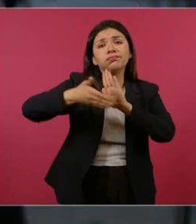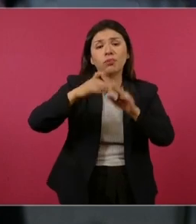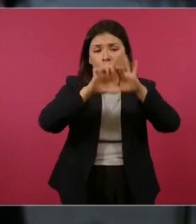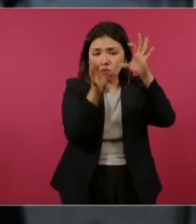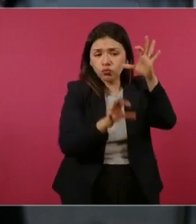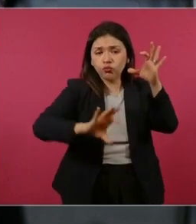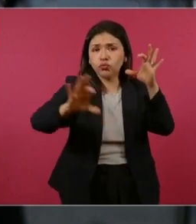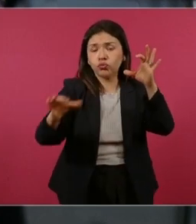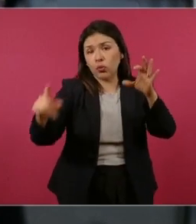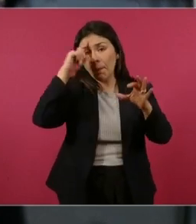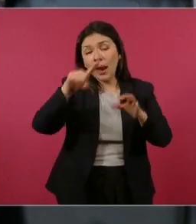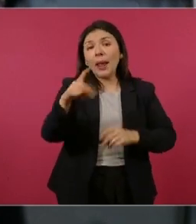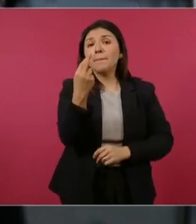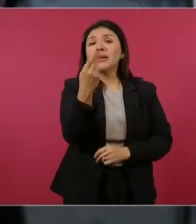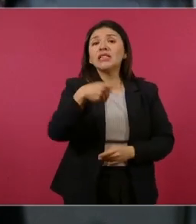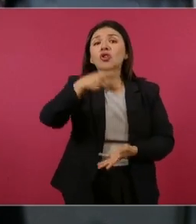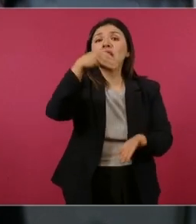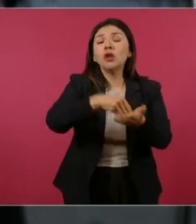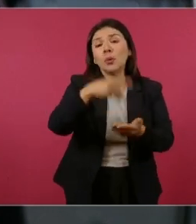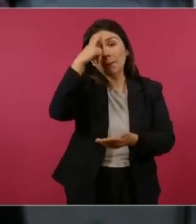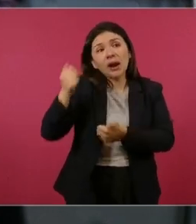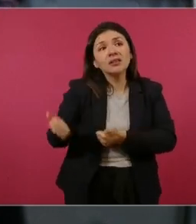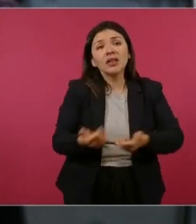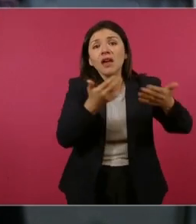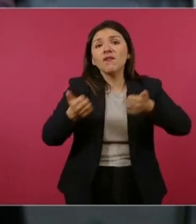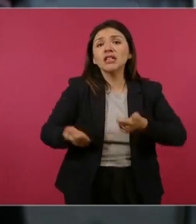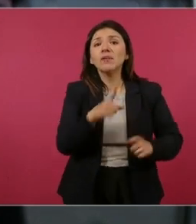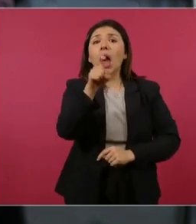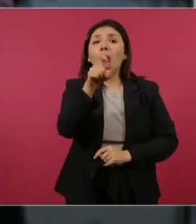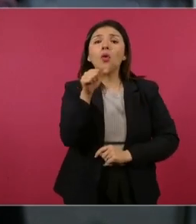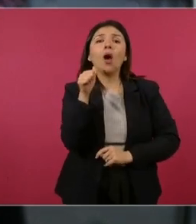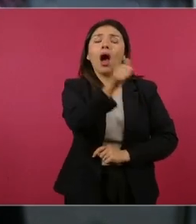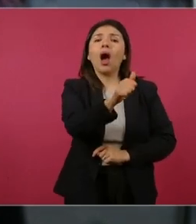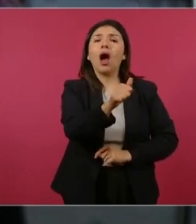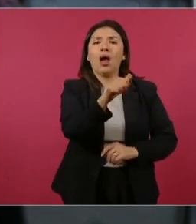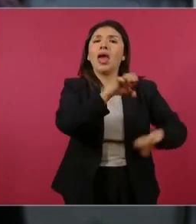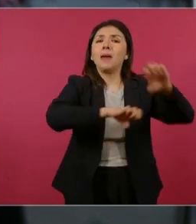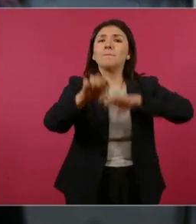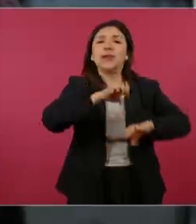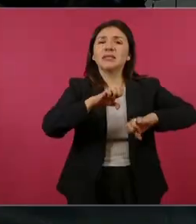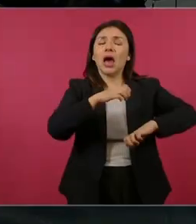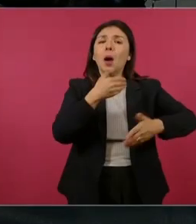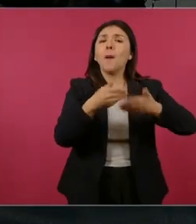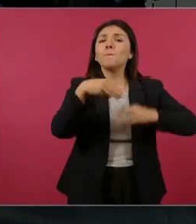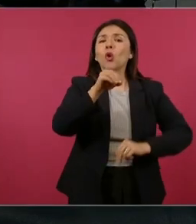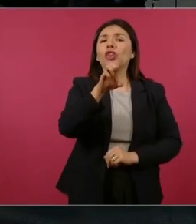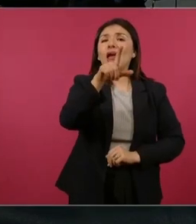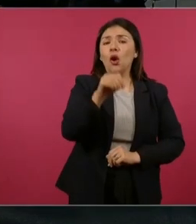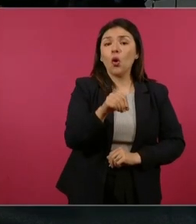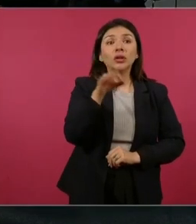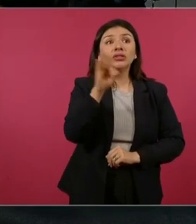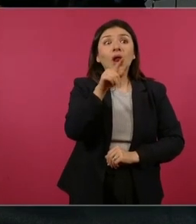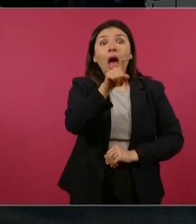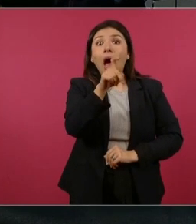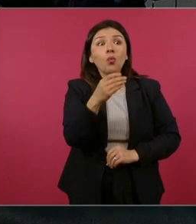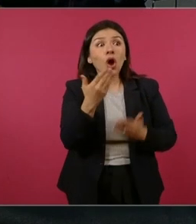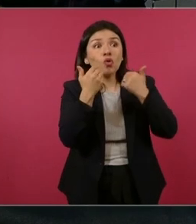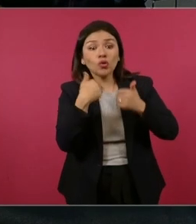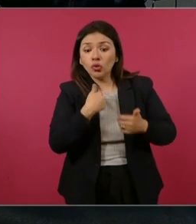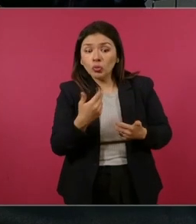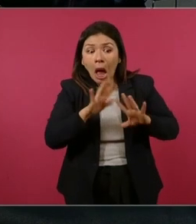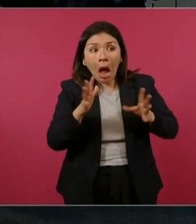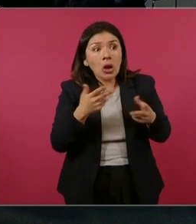y este ducto transportará agua al que Grupo Modelo, ya no ocupe en sus procesos para que Time Ceramics